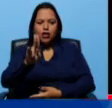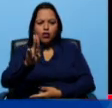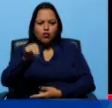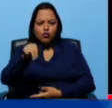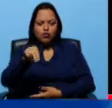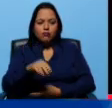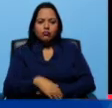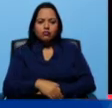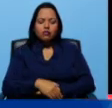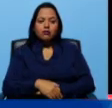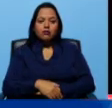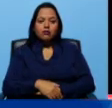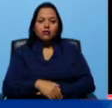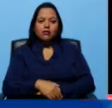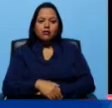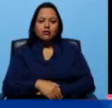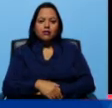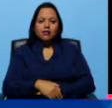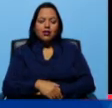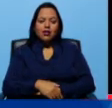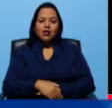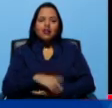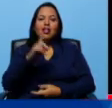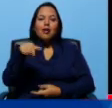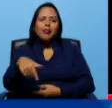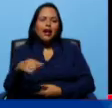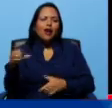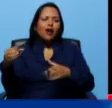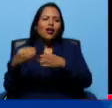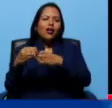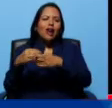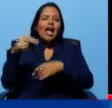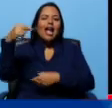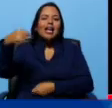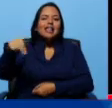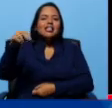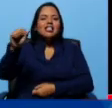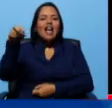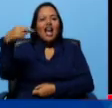Porque la generación de Ñañez la llaman la generación I.